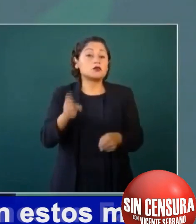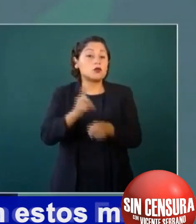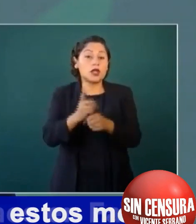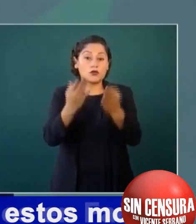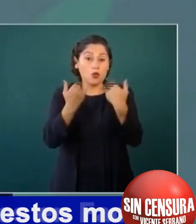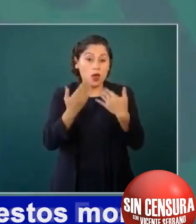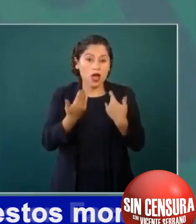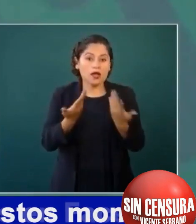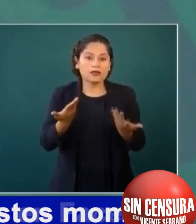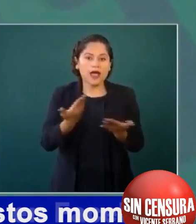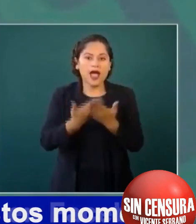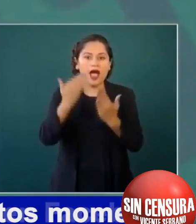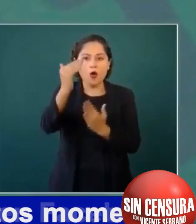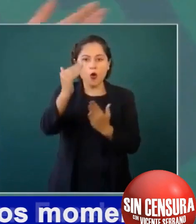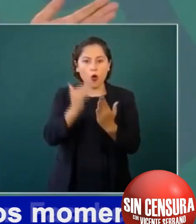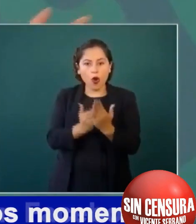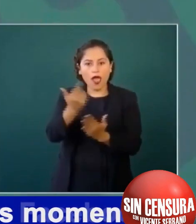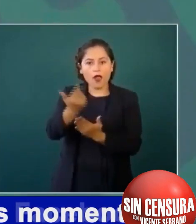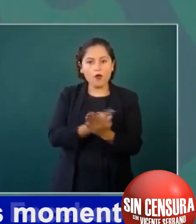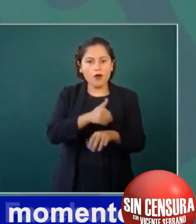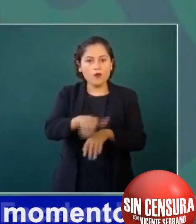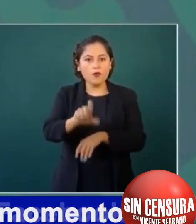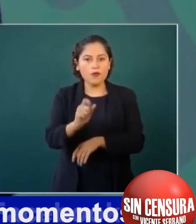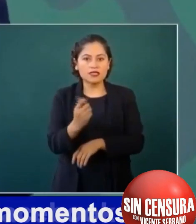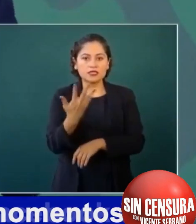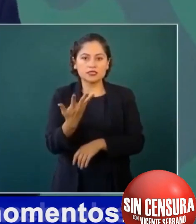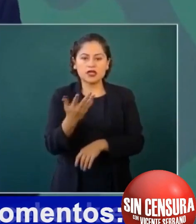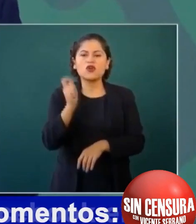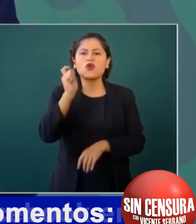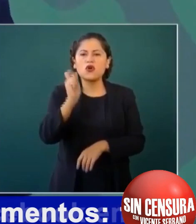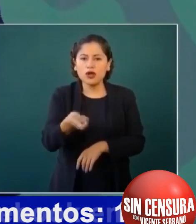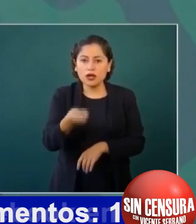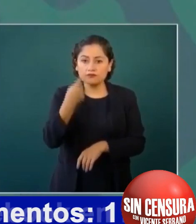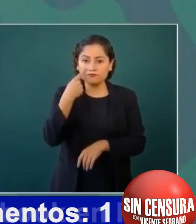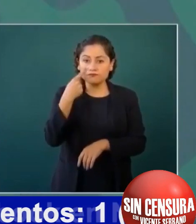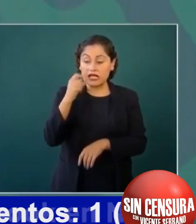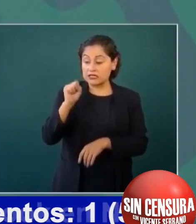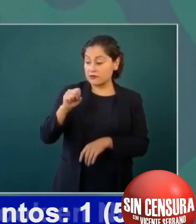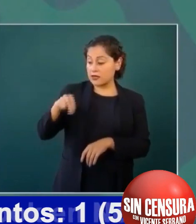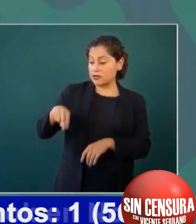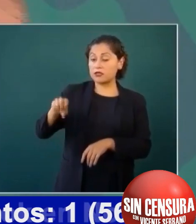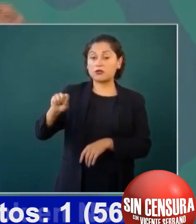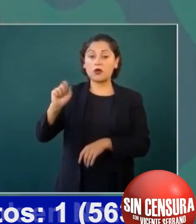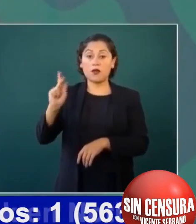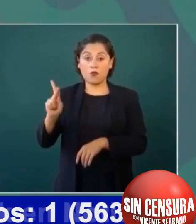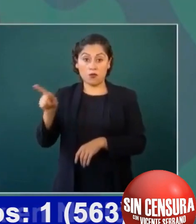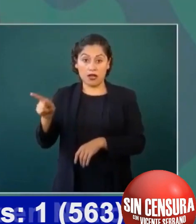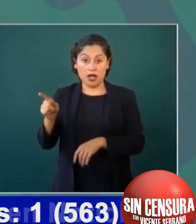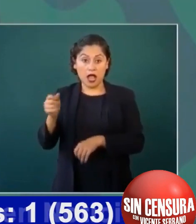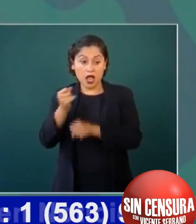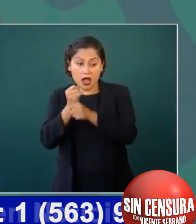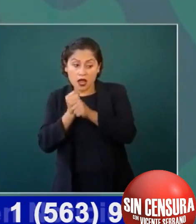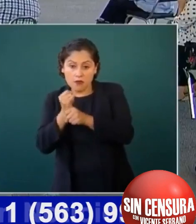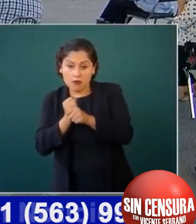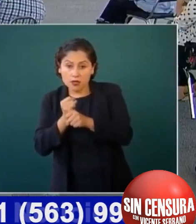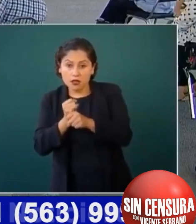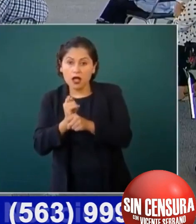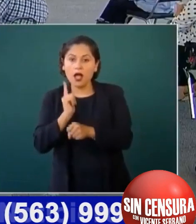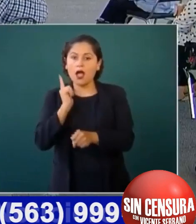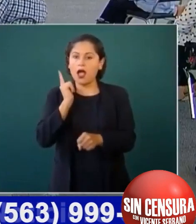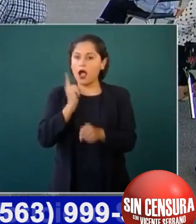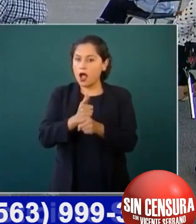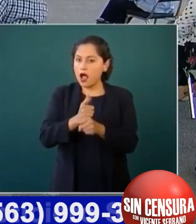acuerdo al Secretariado Ejecutivo del Sistema Nacional de Seguridad Pública, si vemos cuáles son los estados que mejores resultados han dado,